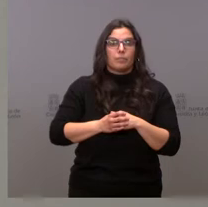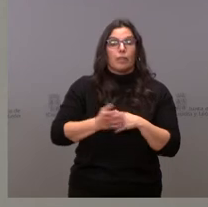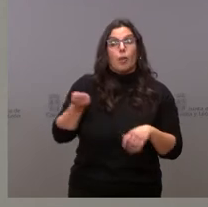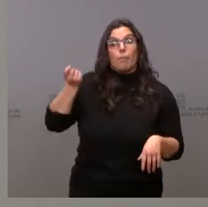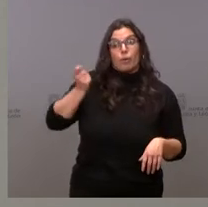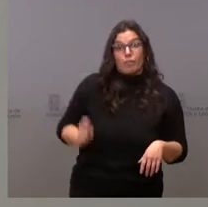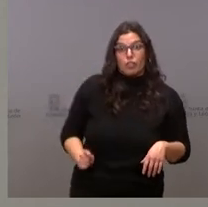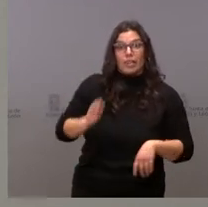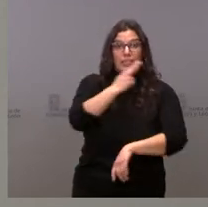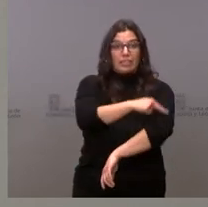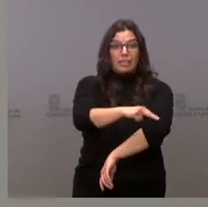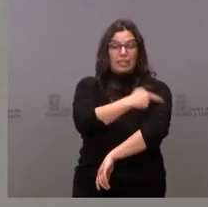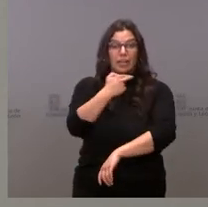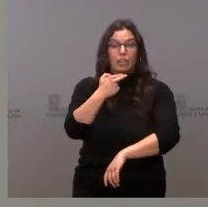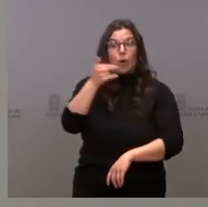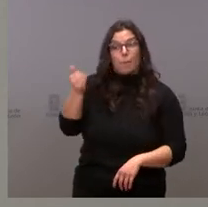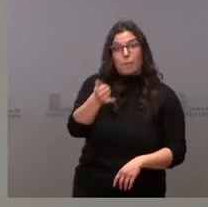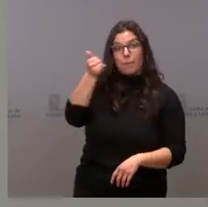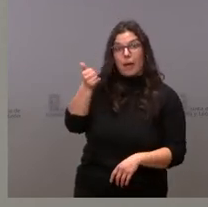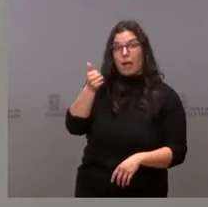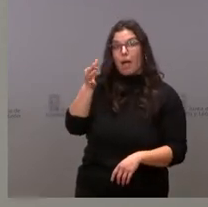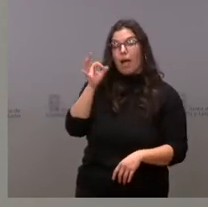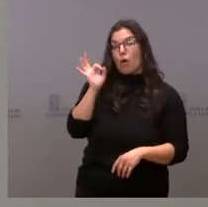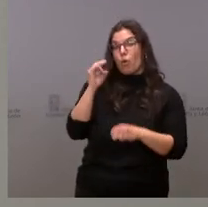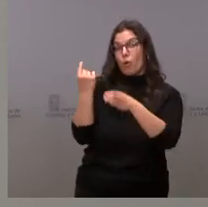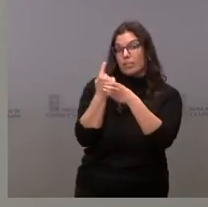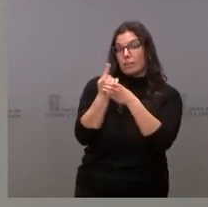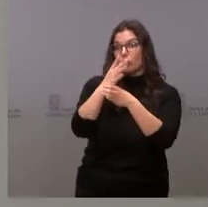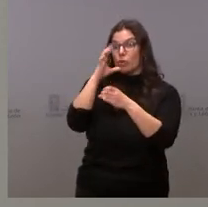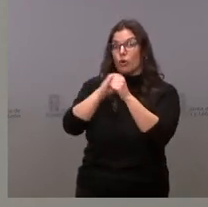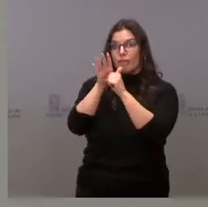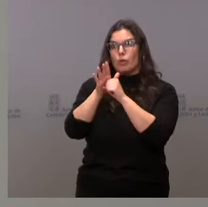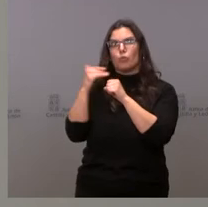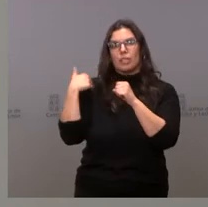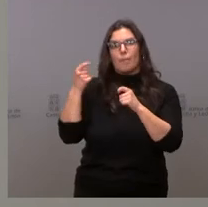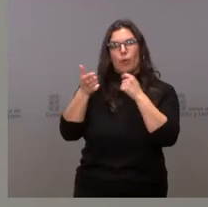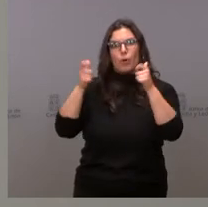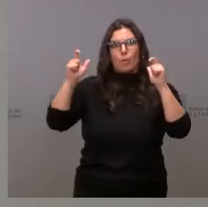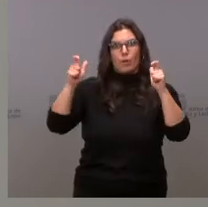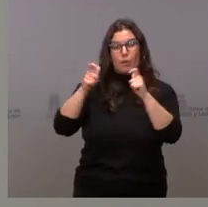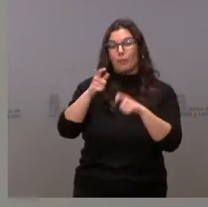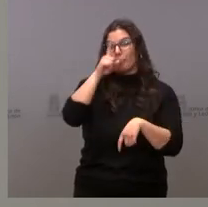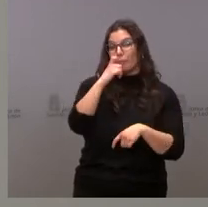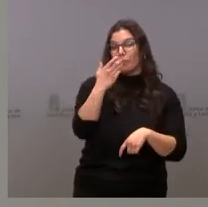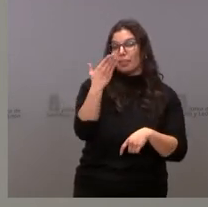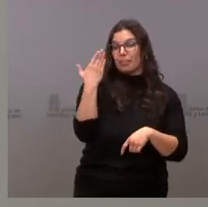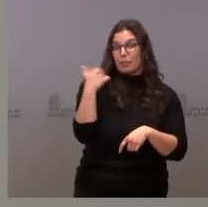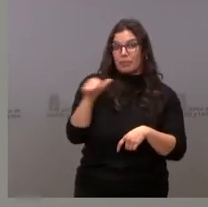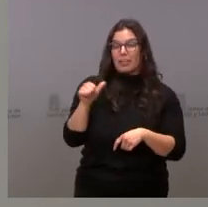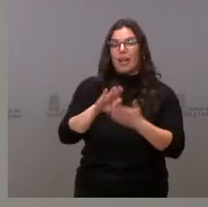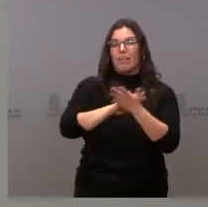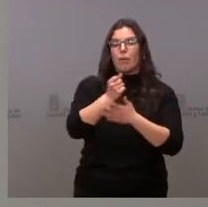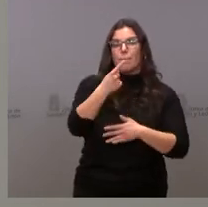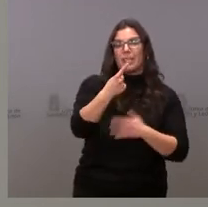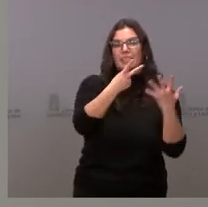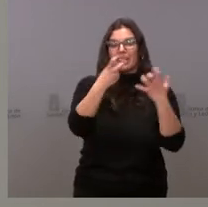sanitarios que se encuentran en situación de baja o de aislamiento por el coronavirus y se recuerda la semana pasada hablábamos también 723